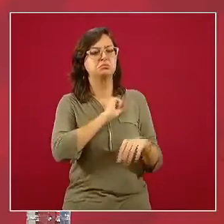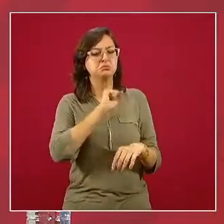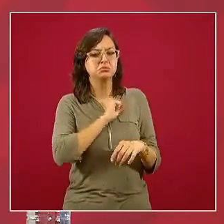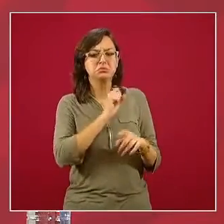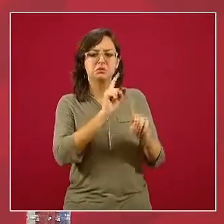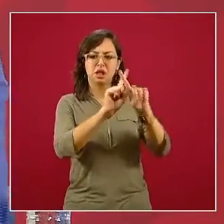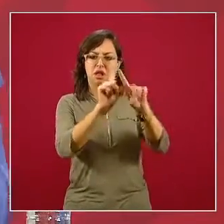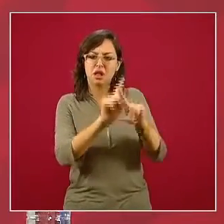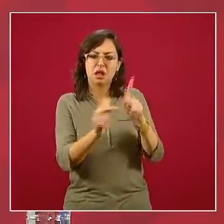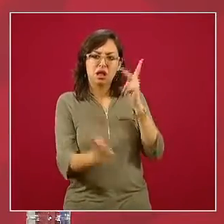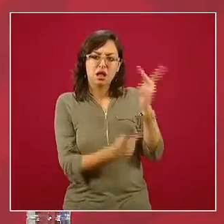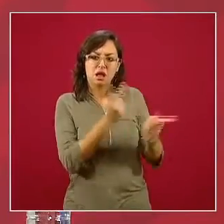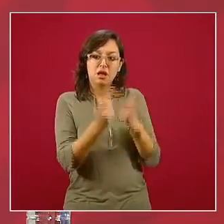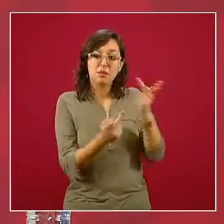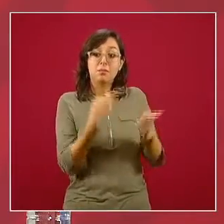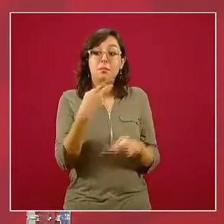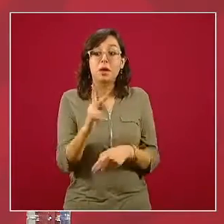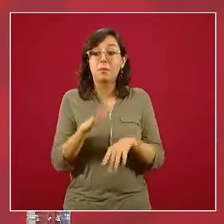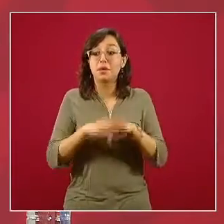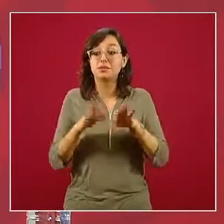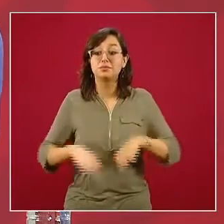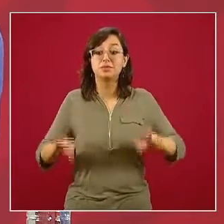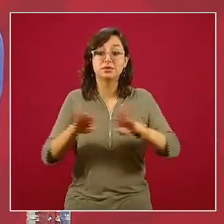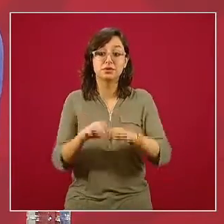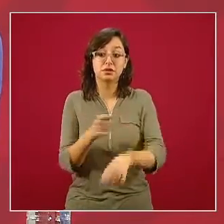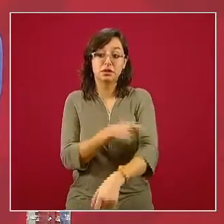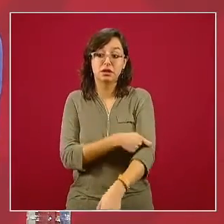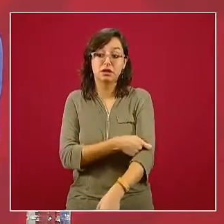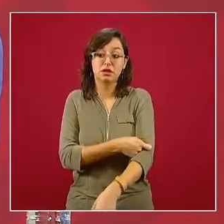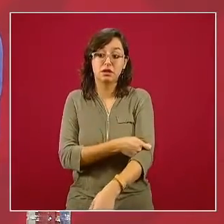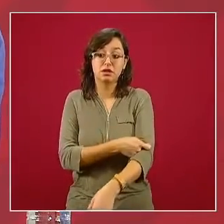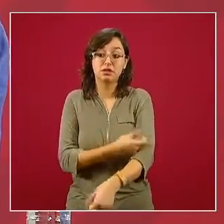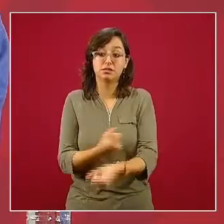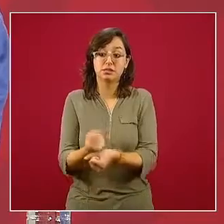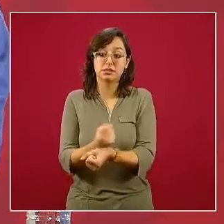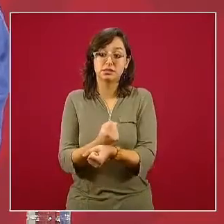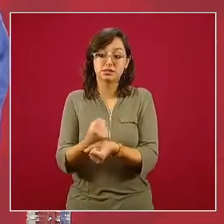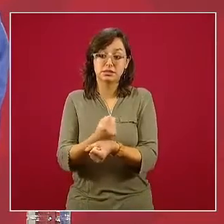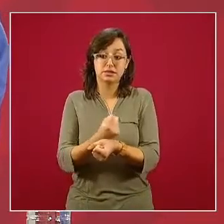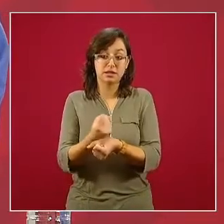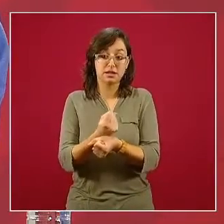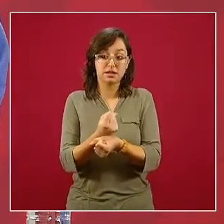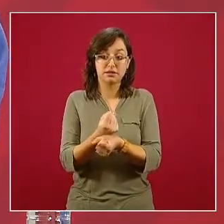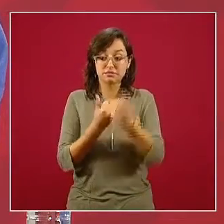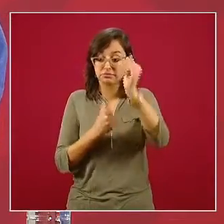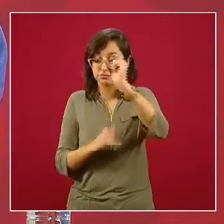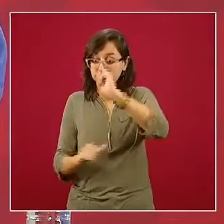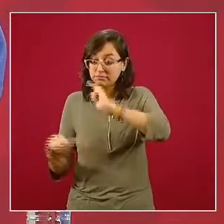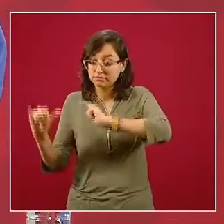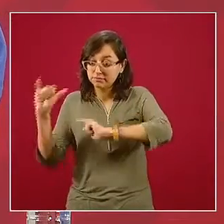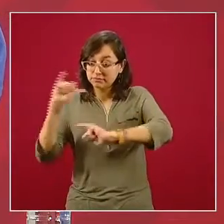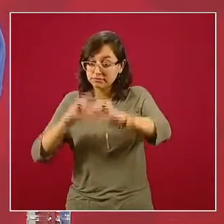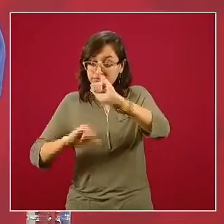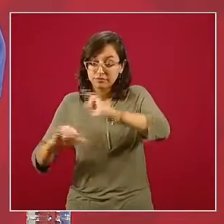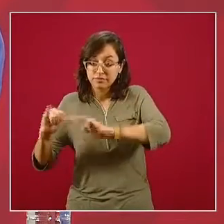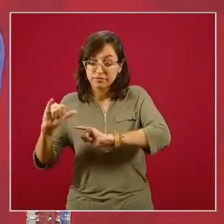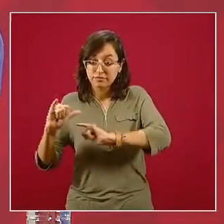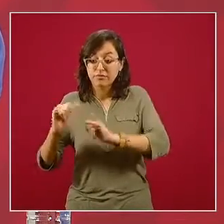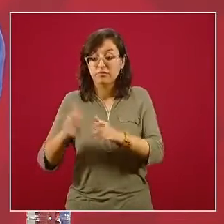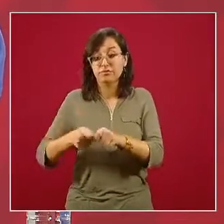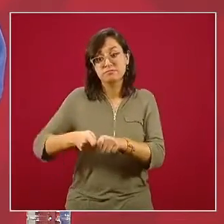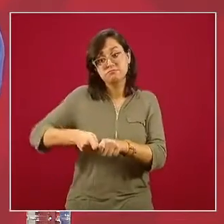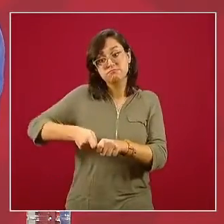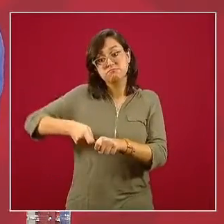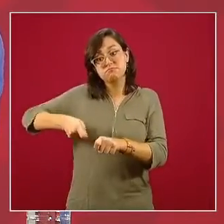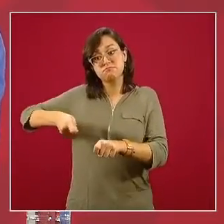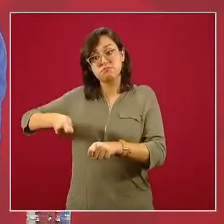preguntas. Pero después la toma de un espécimen de sangre, ese espécimen de sangre se le extrae el suero es